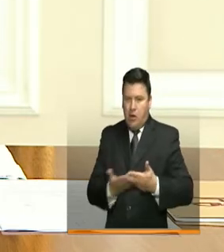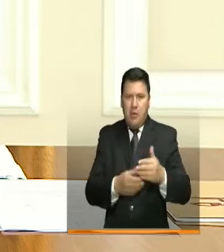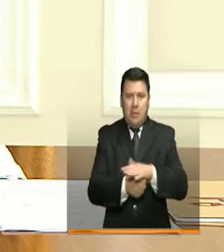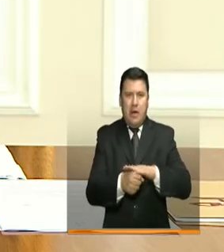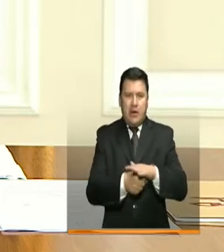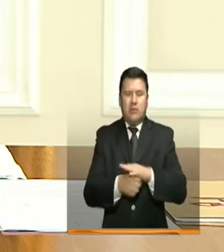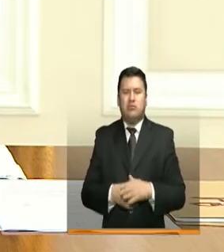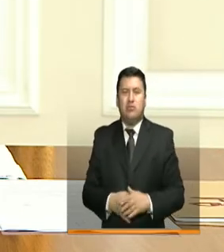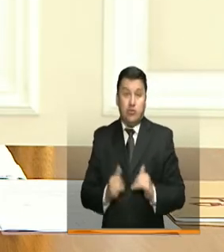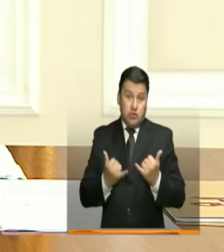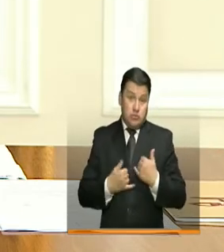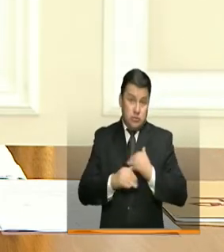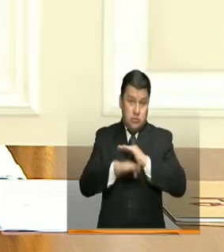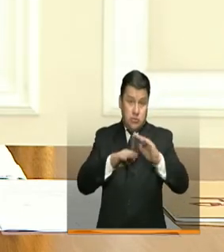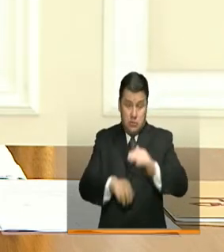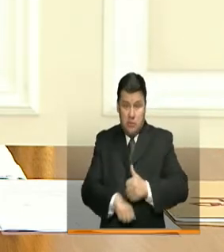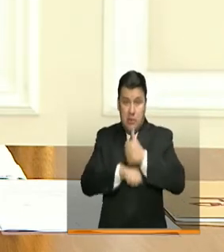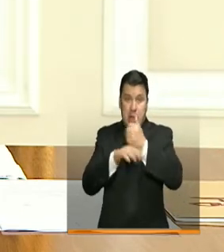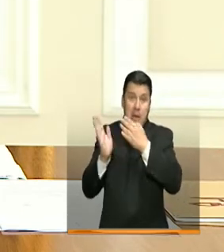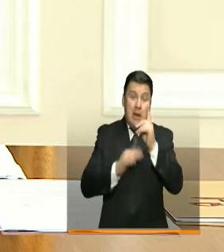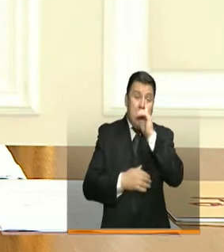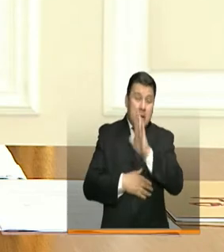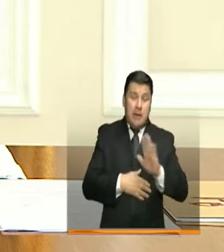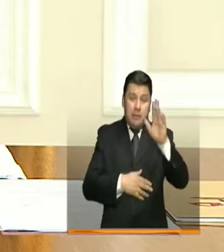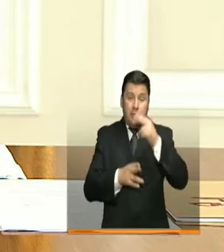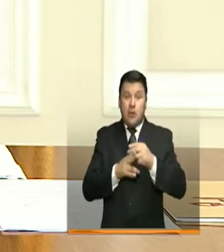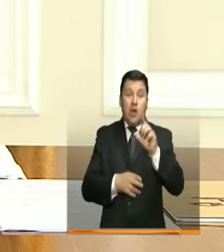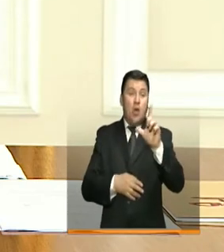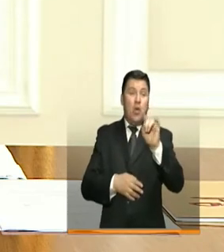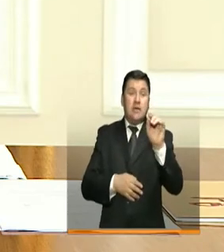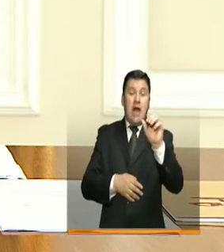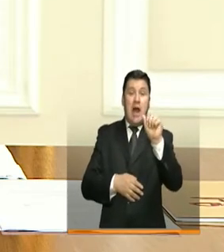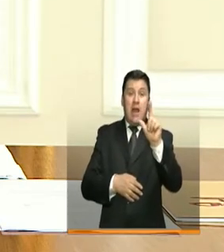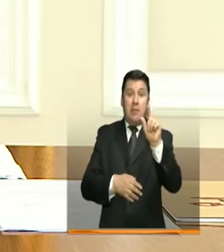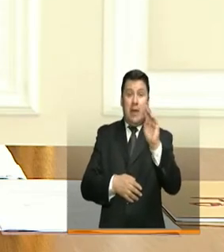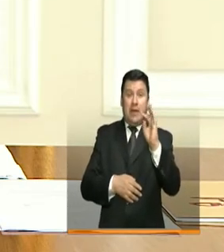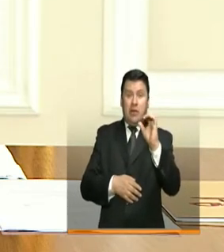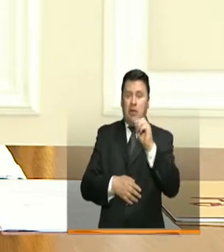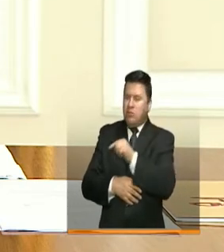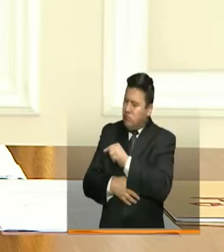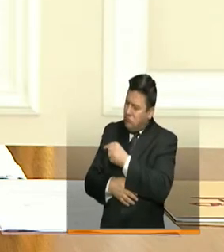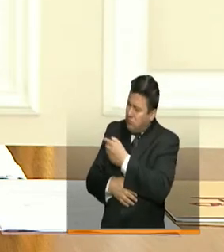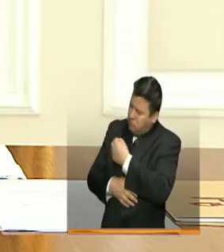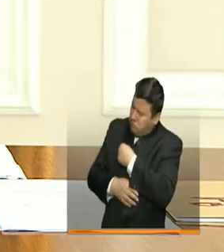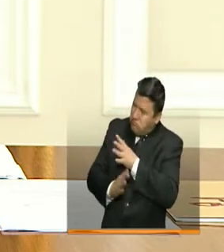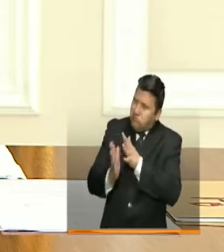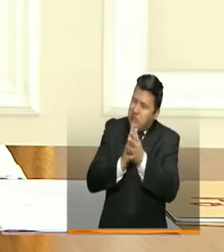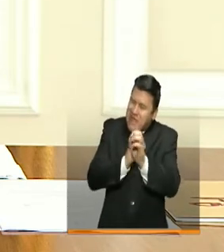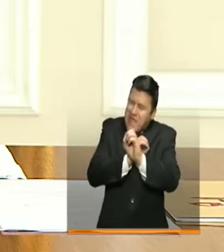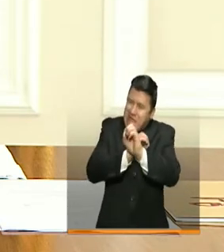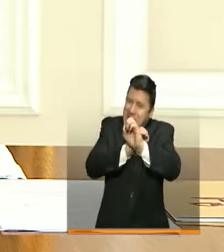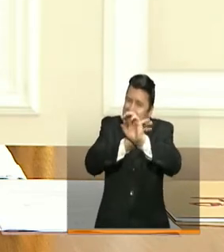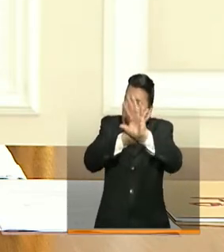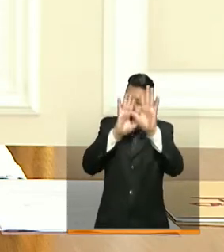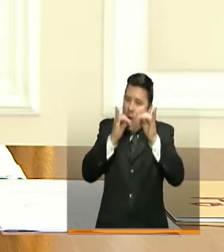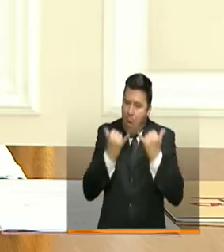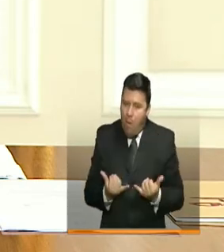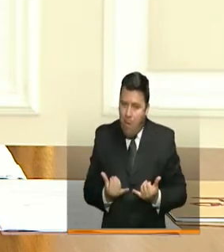barrio. Hoy he invitado al director de Planeación Nacional, Luis Alberto Rodríguez, para que los actualice sobre cómo estamos